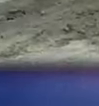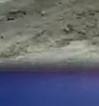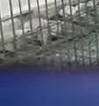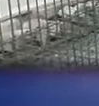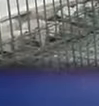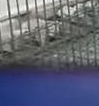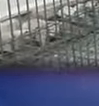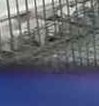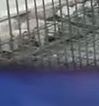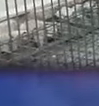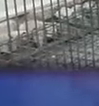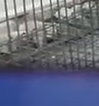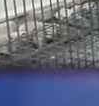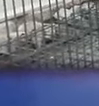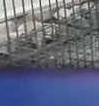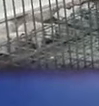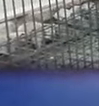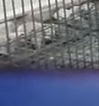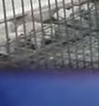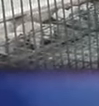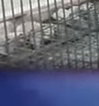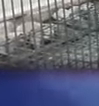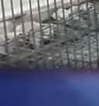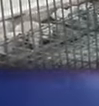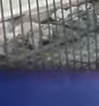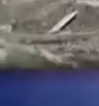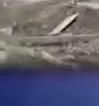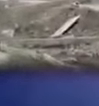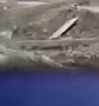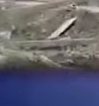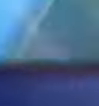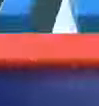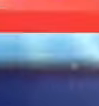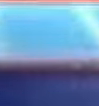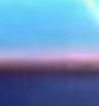Gobierno ecuatoriano detuvo la construcción del muro en la frontera con Perú.